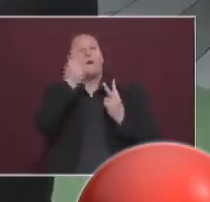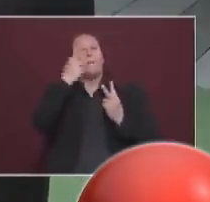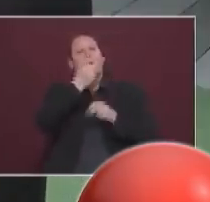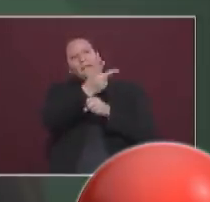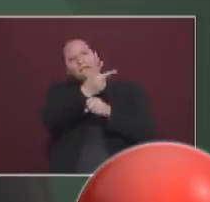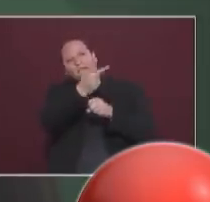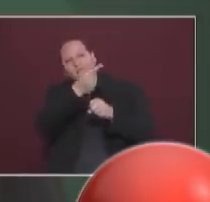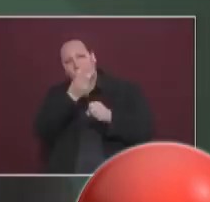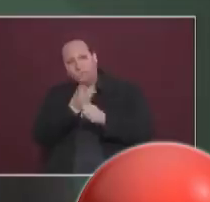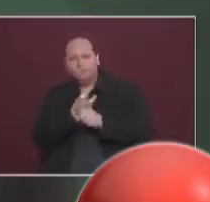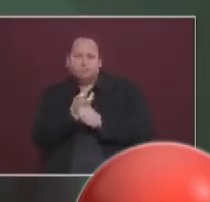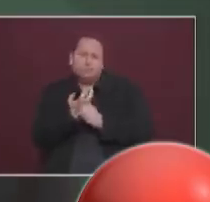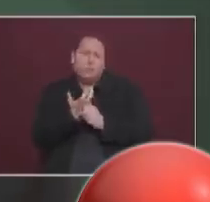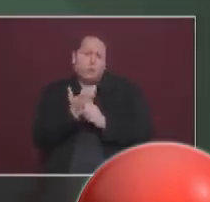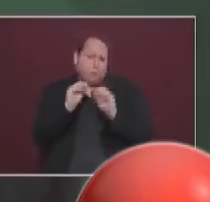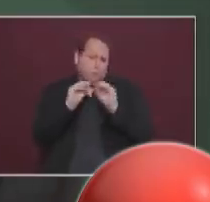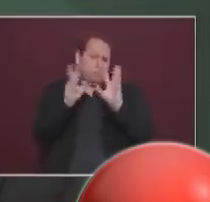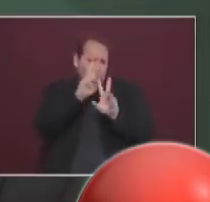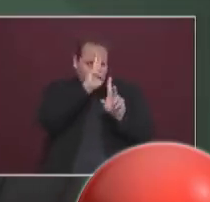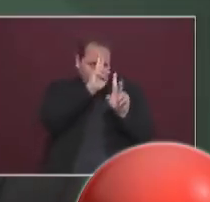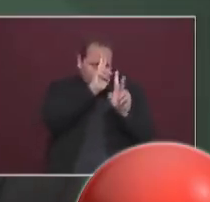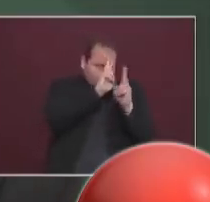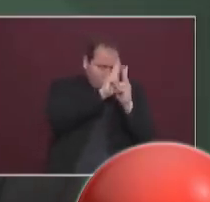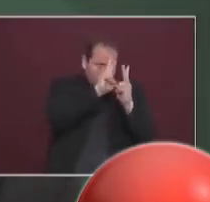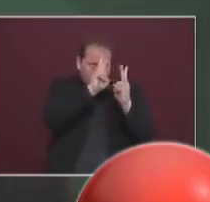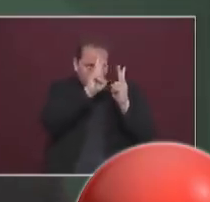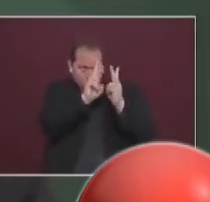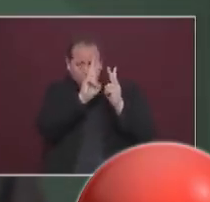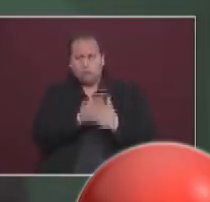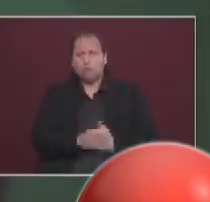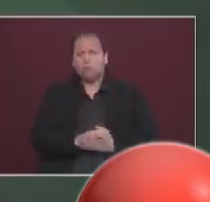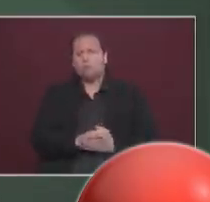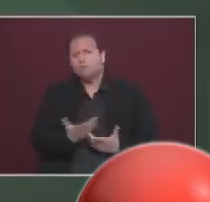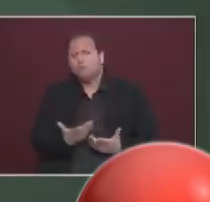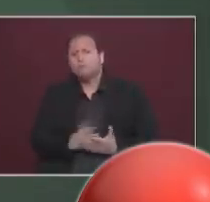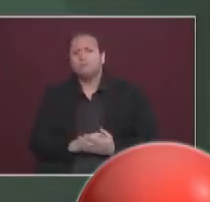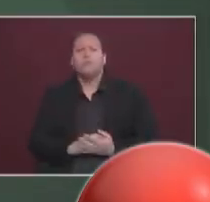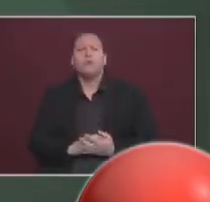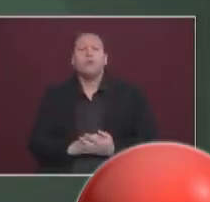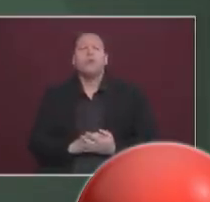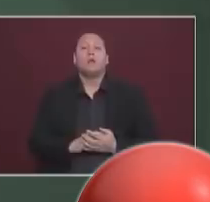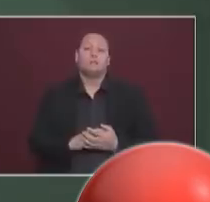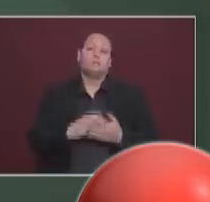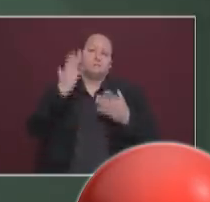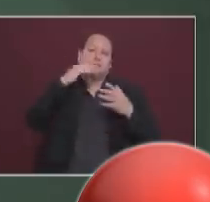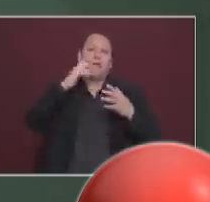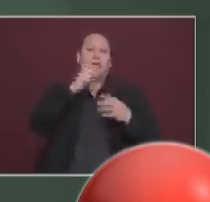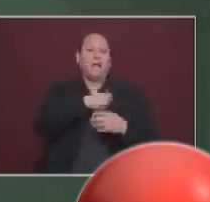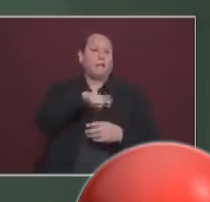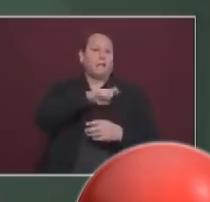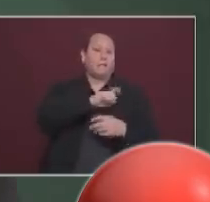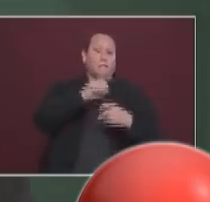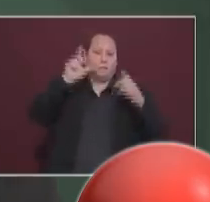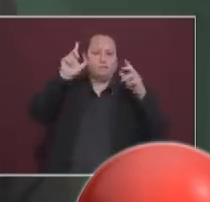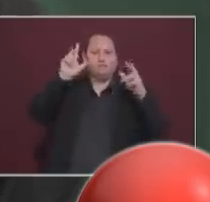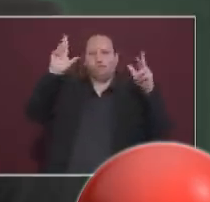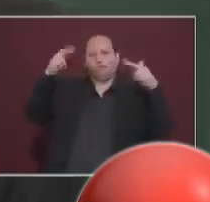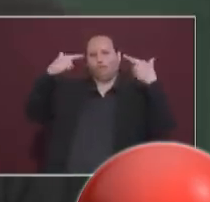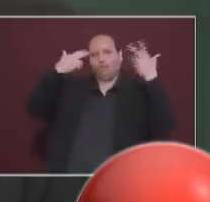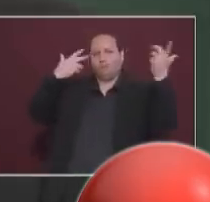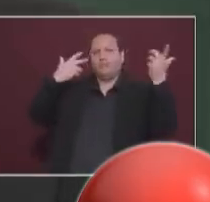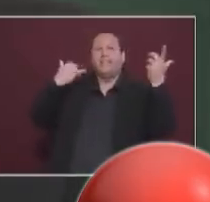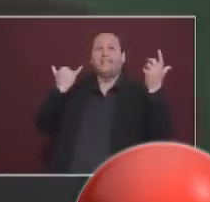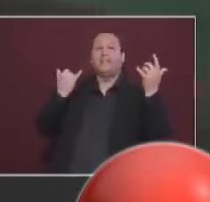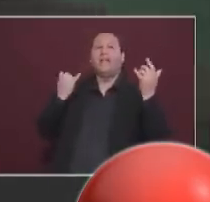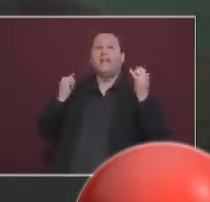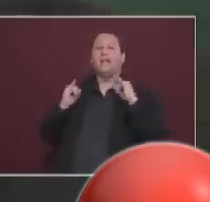en forma respetuosa a que la corona española y la